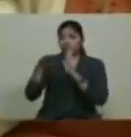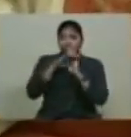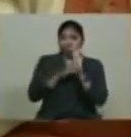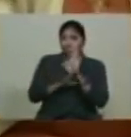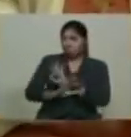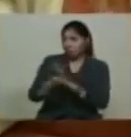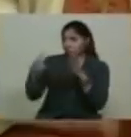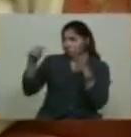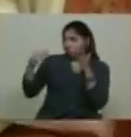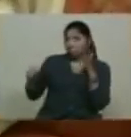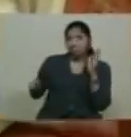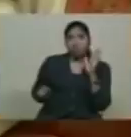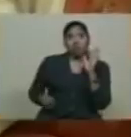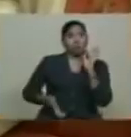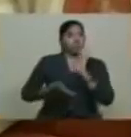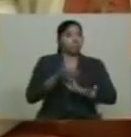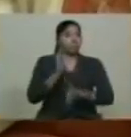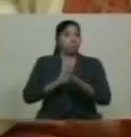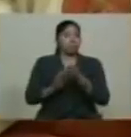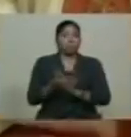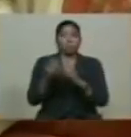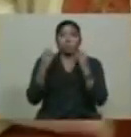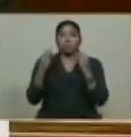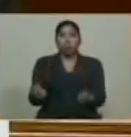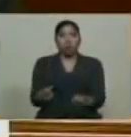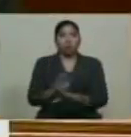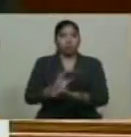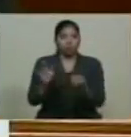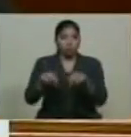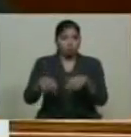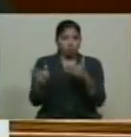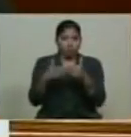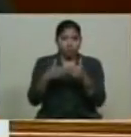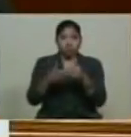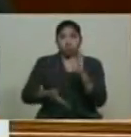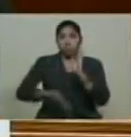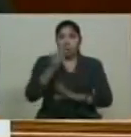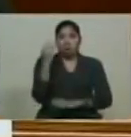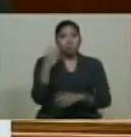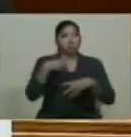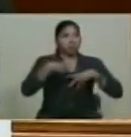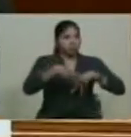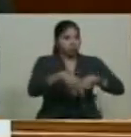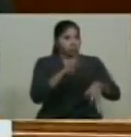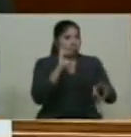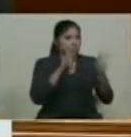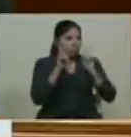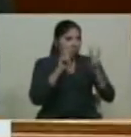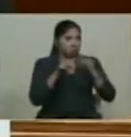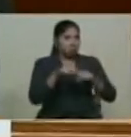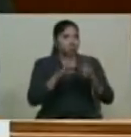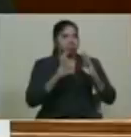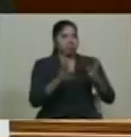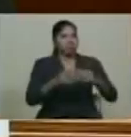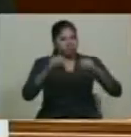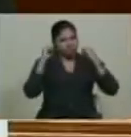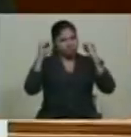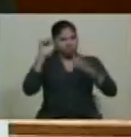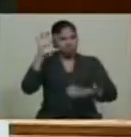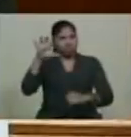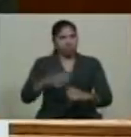punto, nos vamos a... declaramos cerrada la sesión y nos vamos a Paseo Monumental de los Próceres. ¡Que viva la